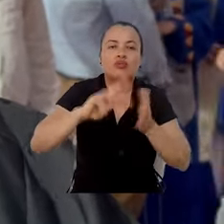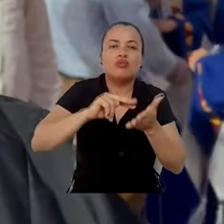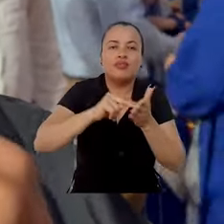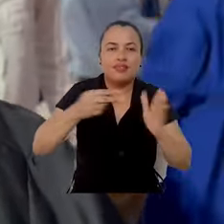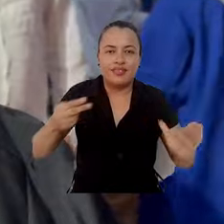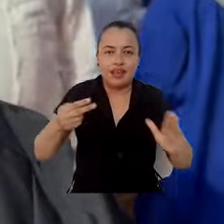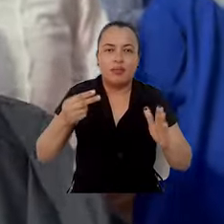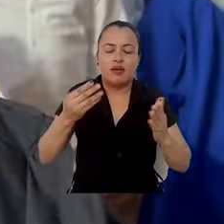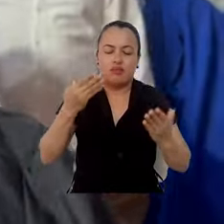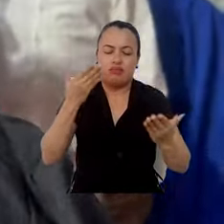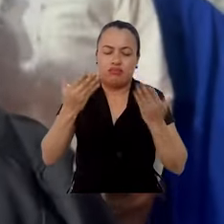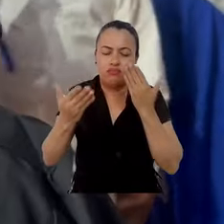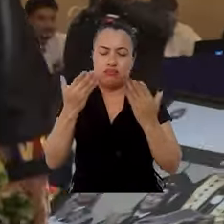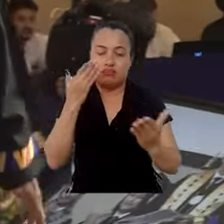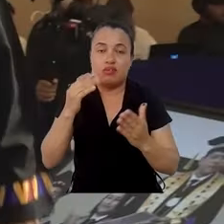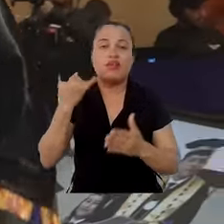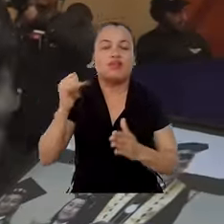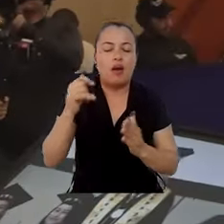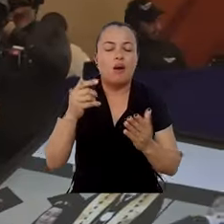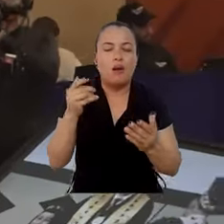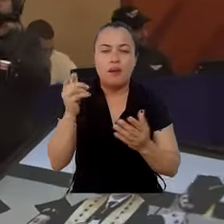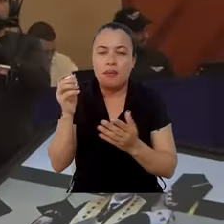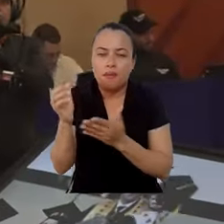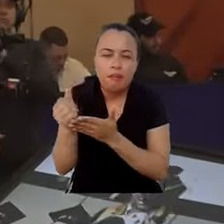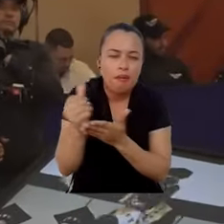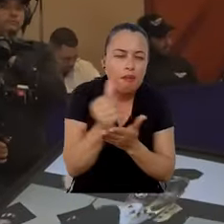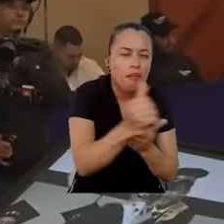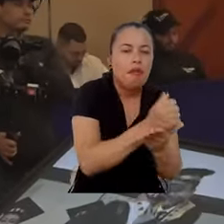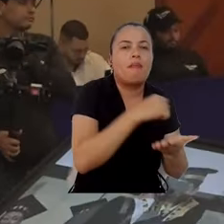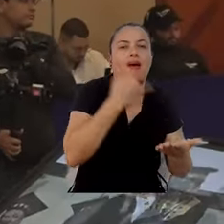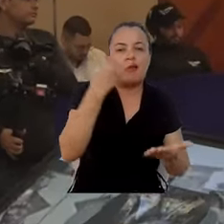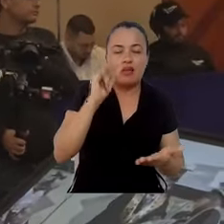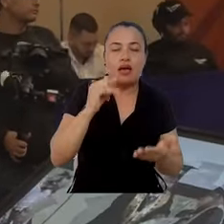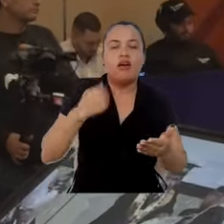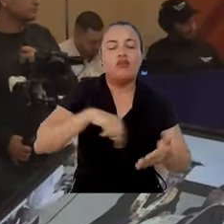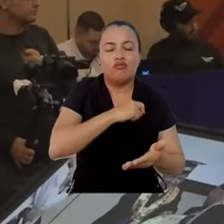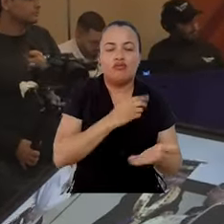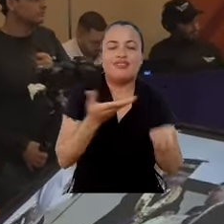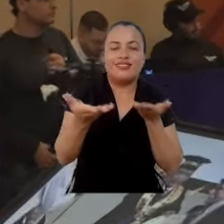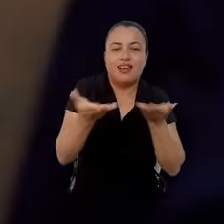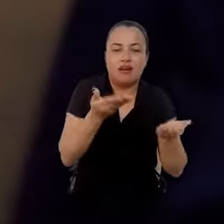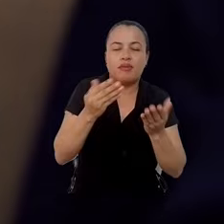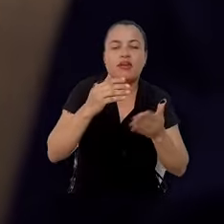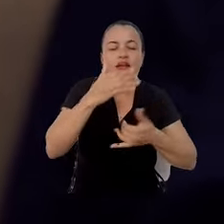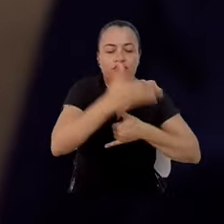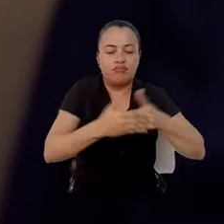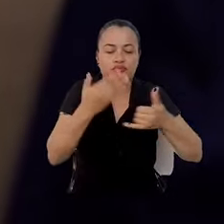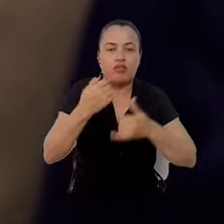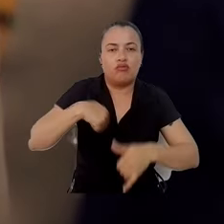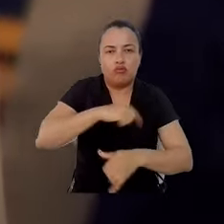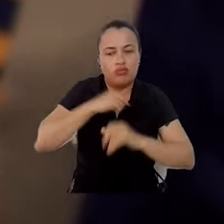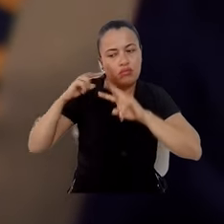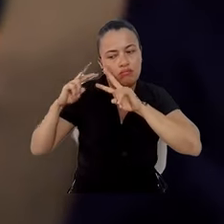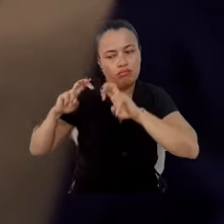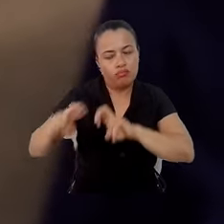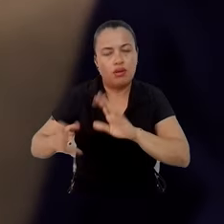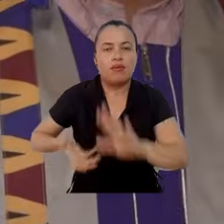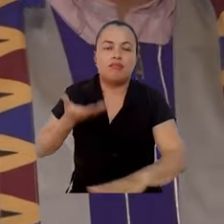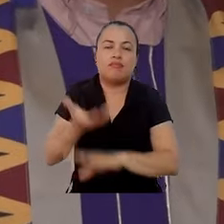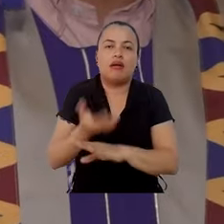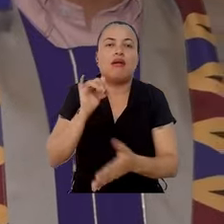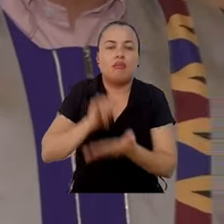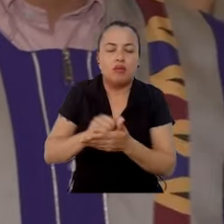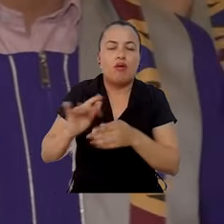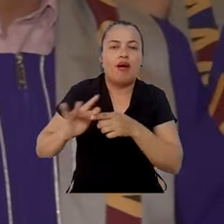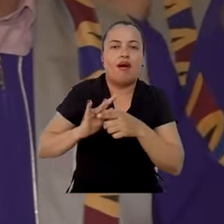de raman y rayos x el compromiso También es servirle a la región a través de las investigaciones que nosotros